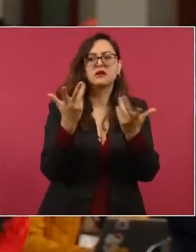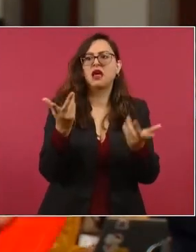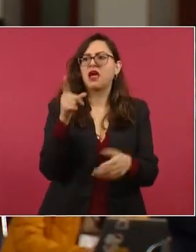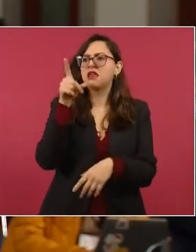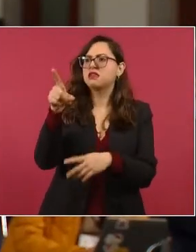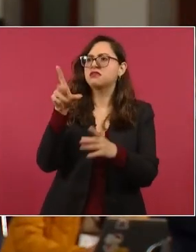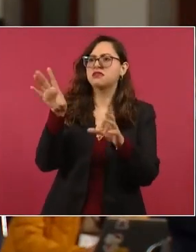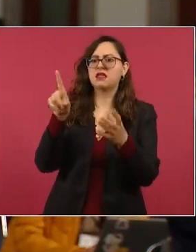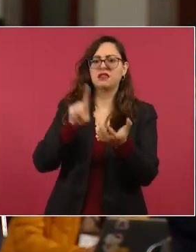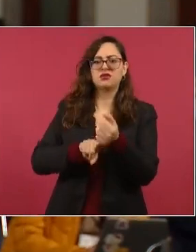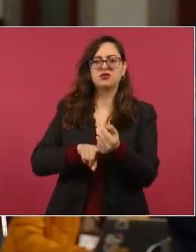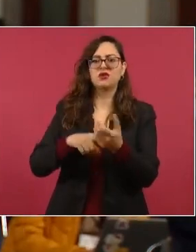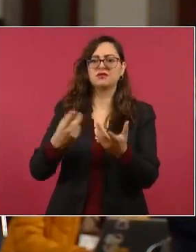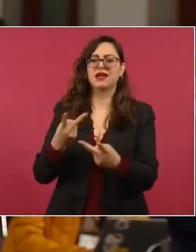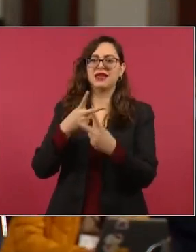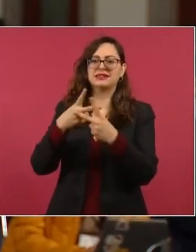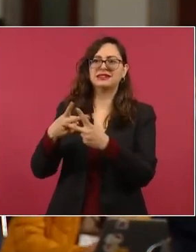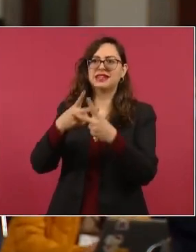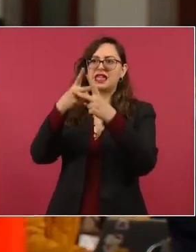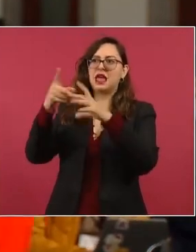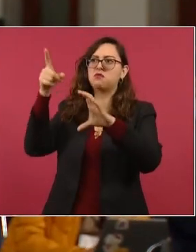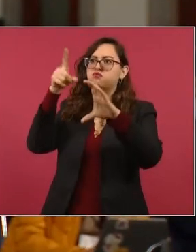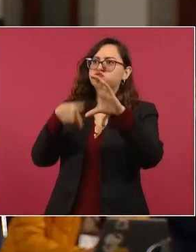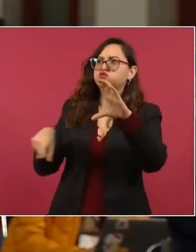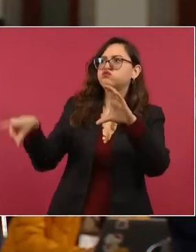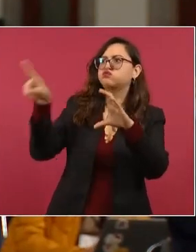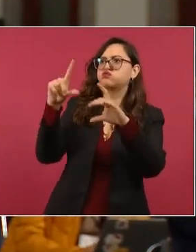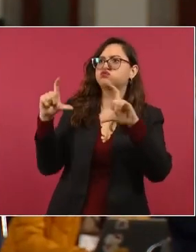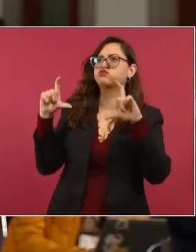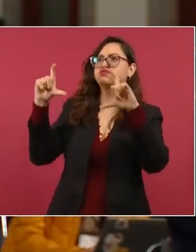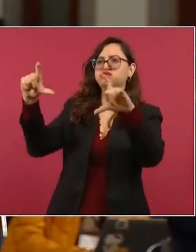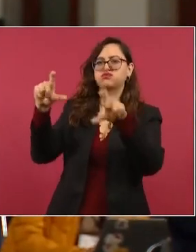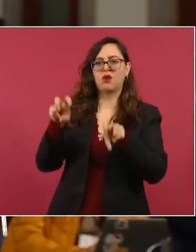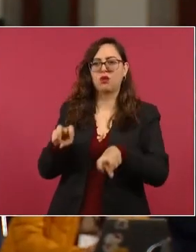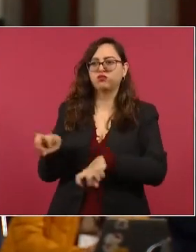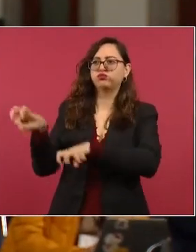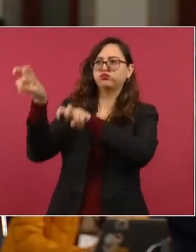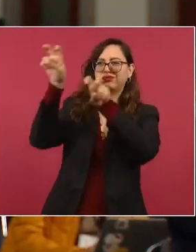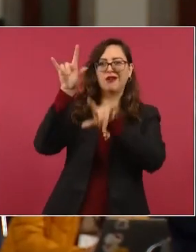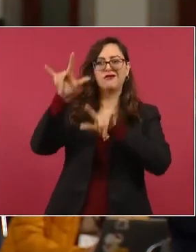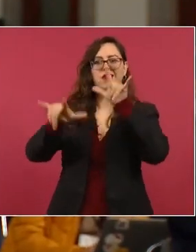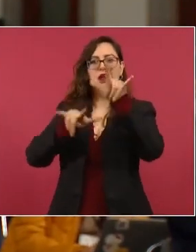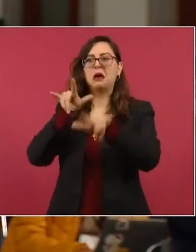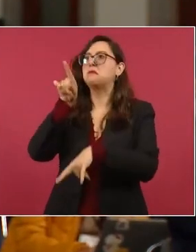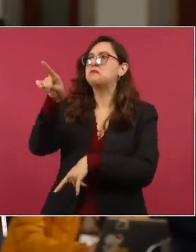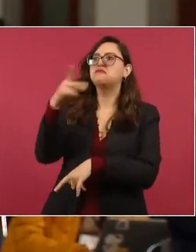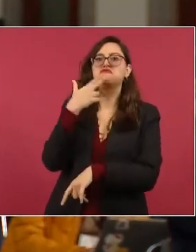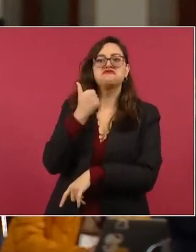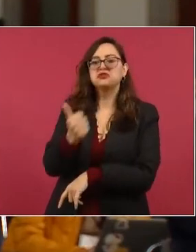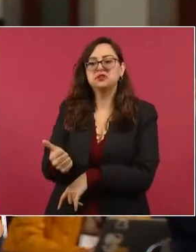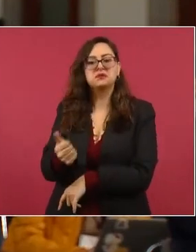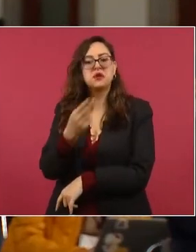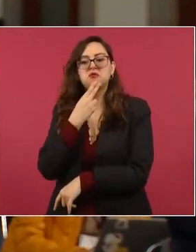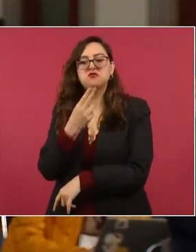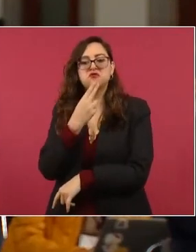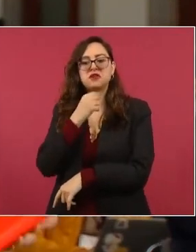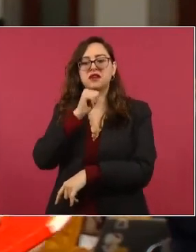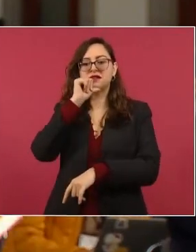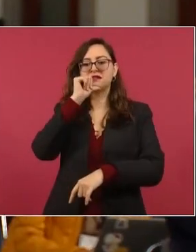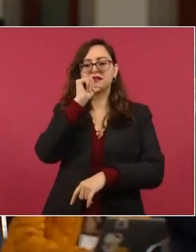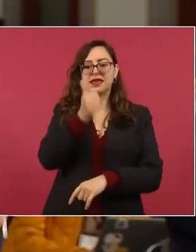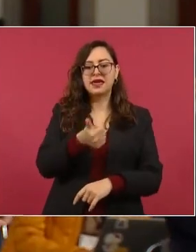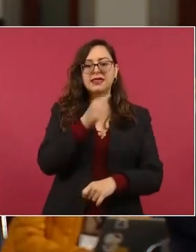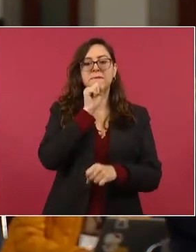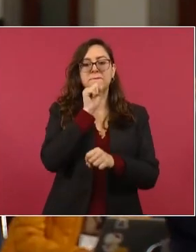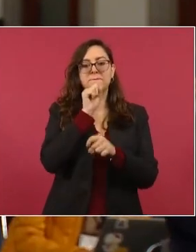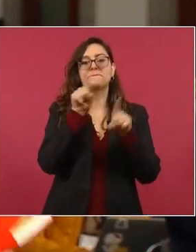la fortuna, que coloquialmente nosotros le decimos que está inservible, que nada más está como un monumento y a un elefante blanco, y pues algunas en los